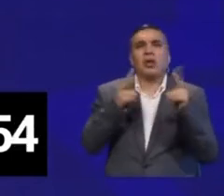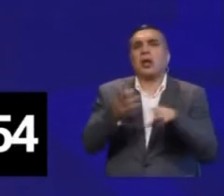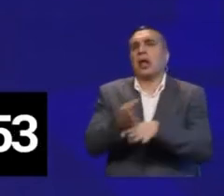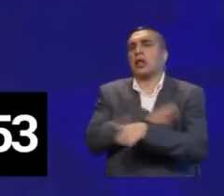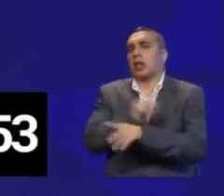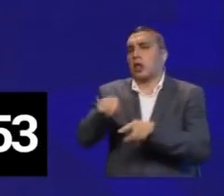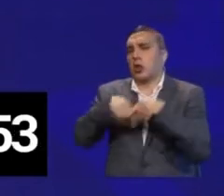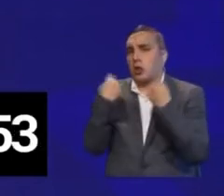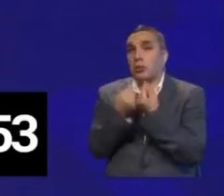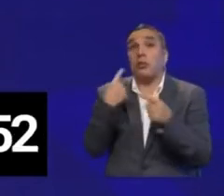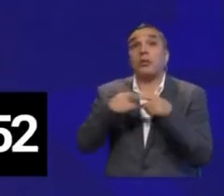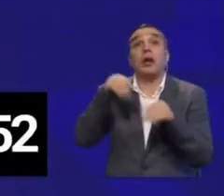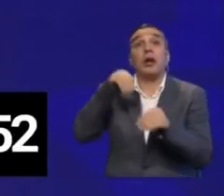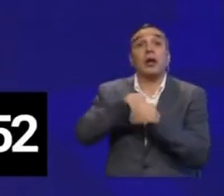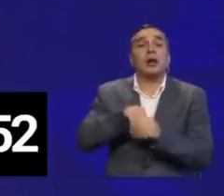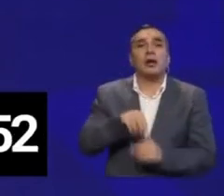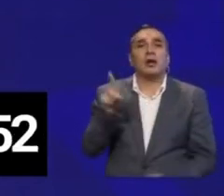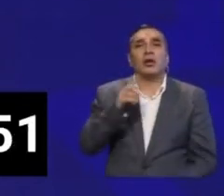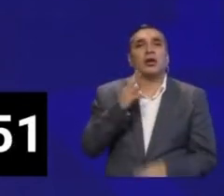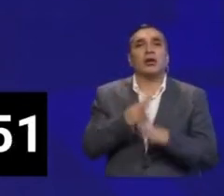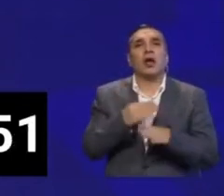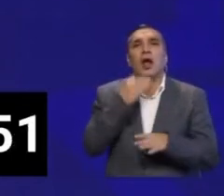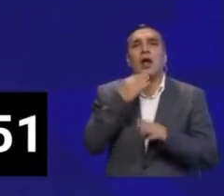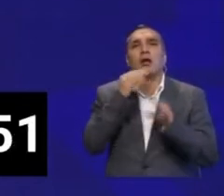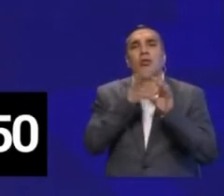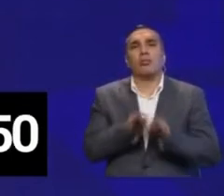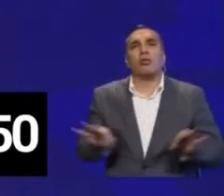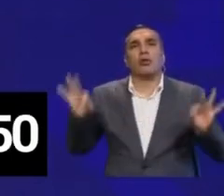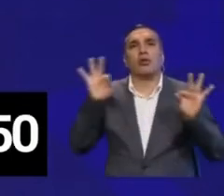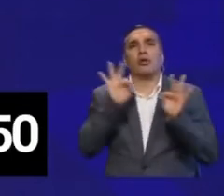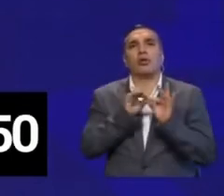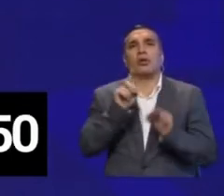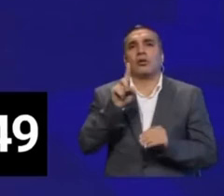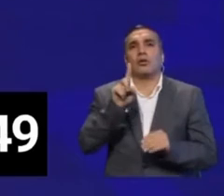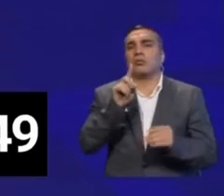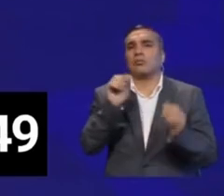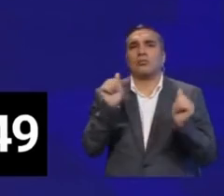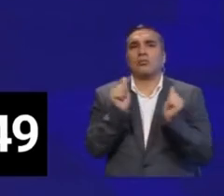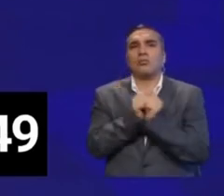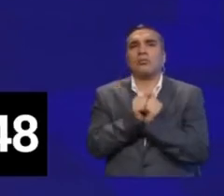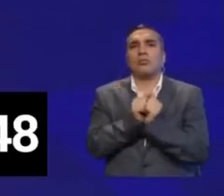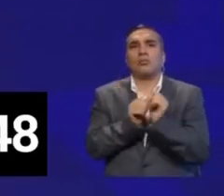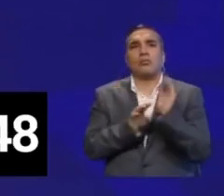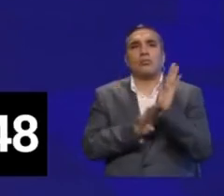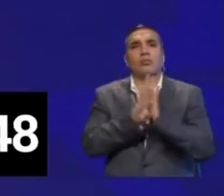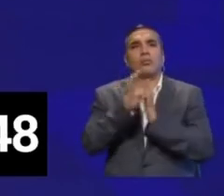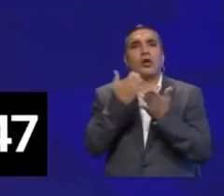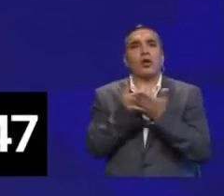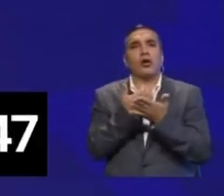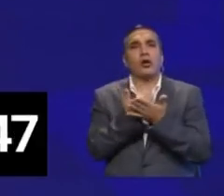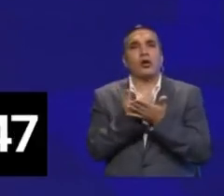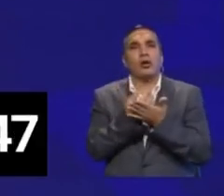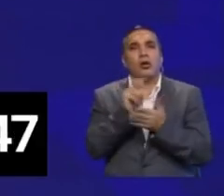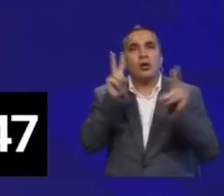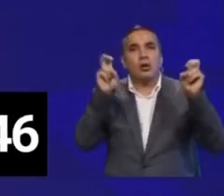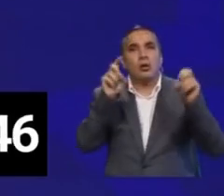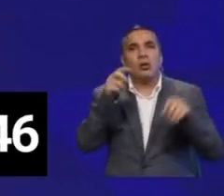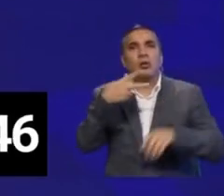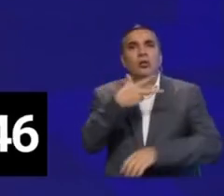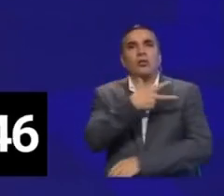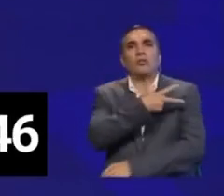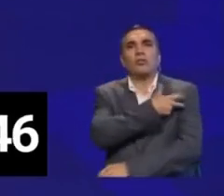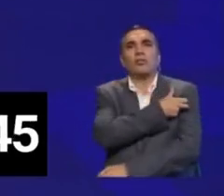anterior. Pero aquí no hemos hablado de algo fundamental que tiene que ver directamente con la reactivación económica y es el tema de la